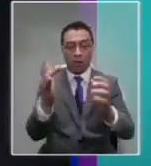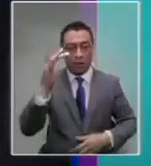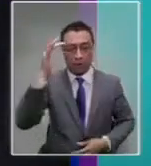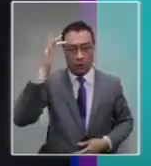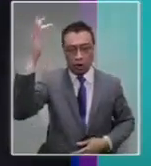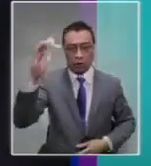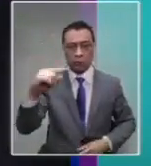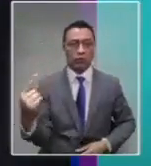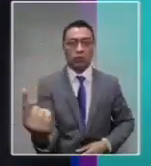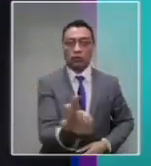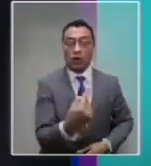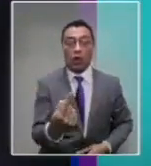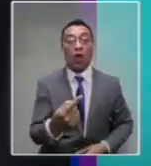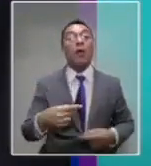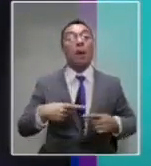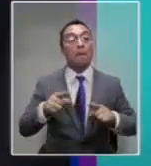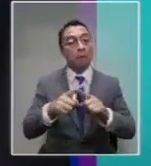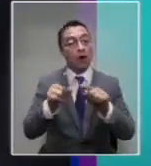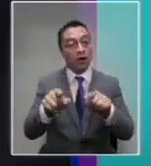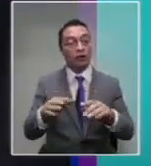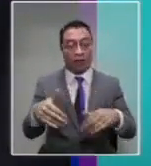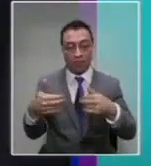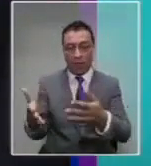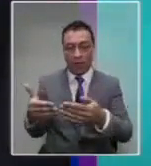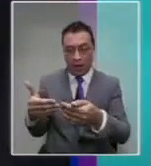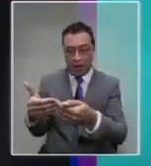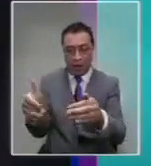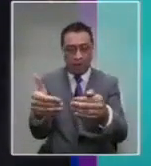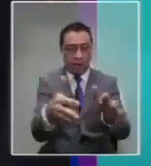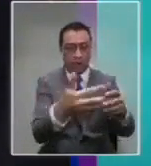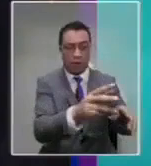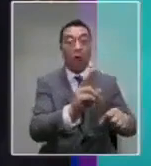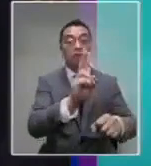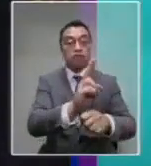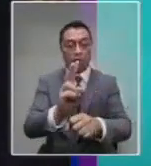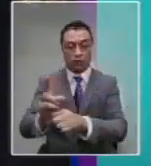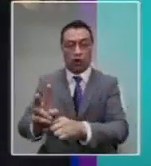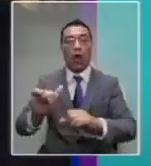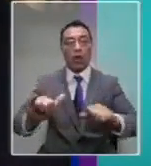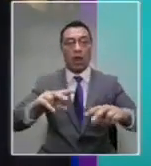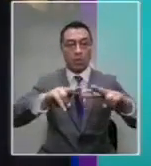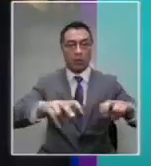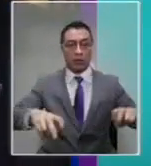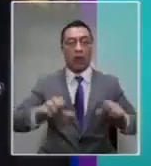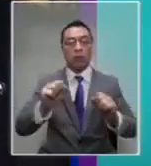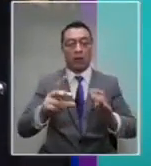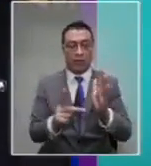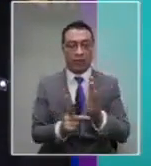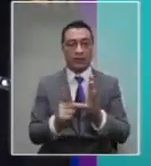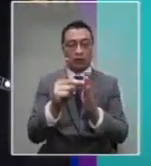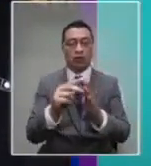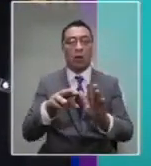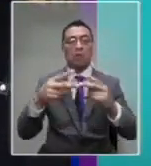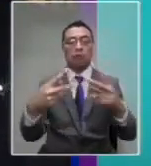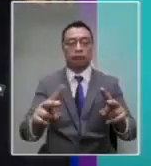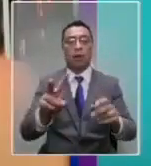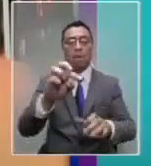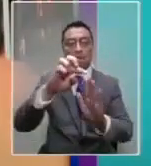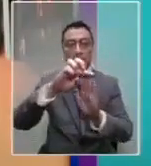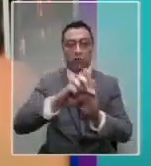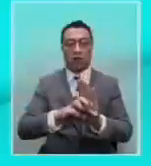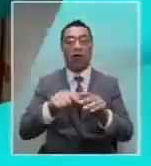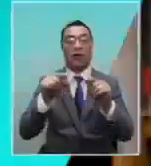del conocimiento. En ese sentido, nosotros le hemos dado libertad a nuestros académicos, a nuestros investigadores, que desarrollen sus propios